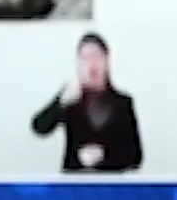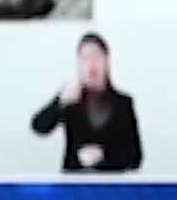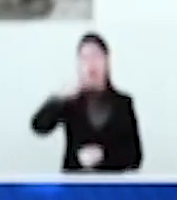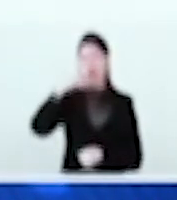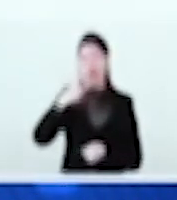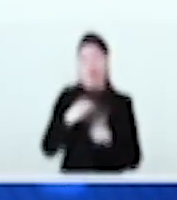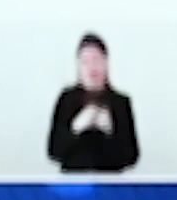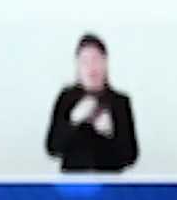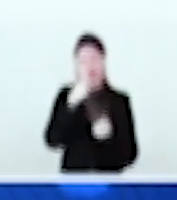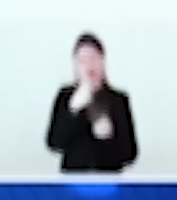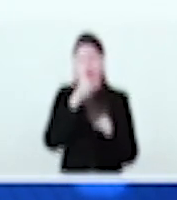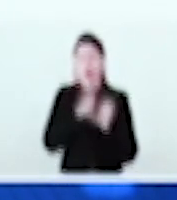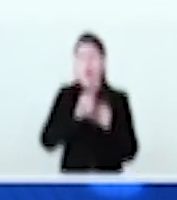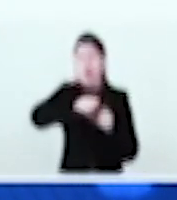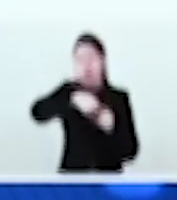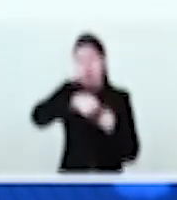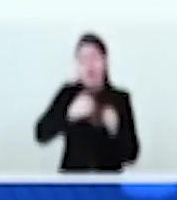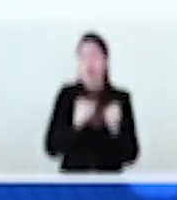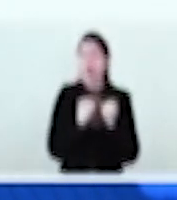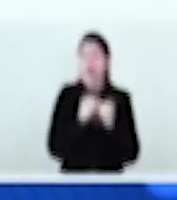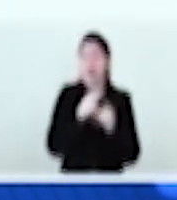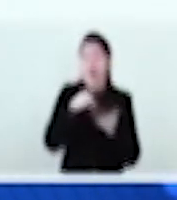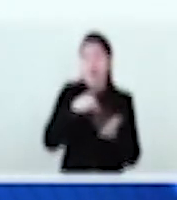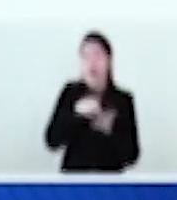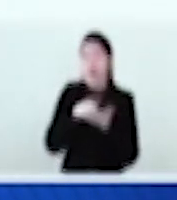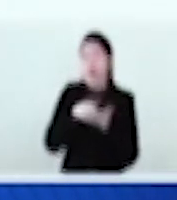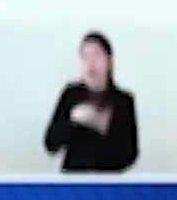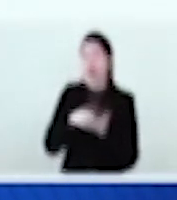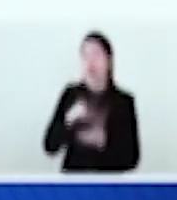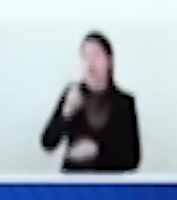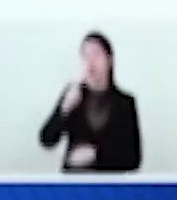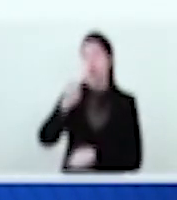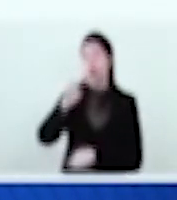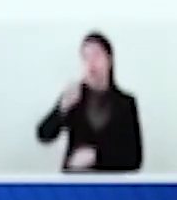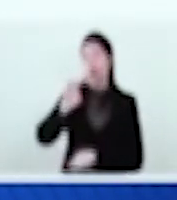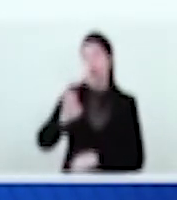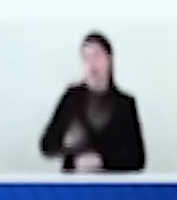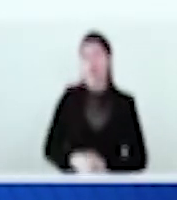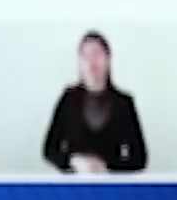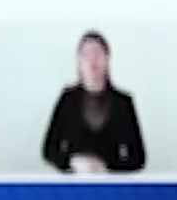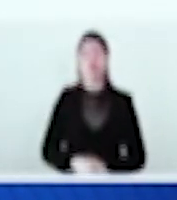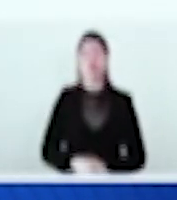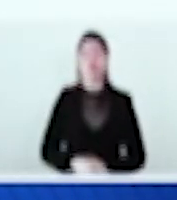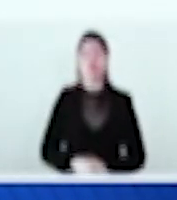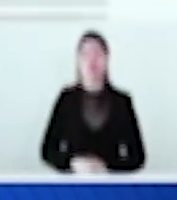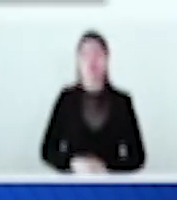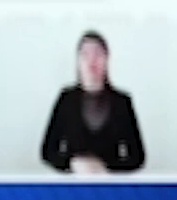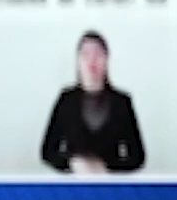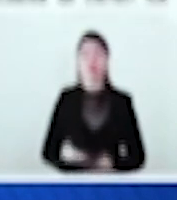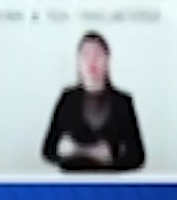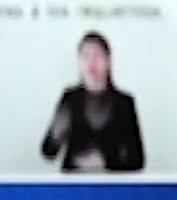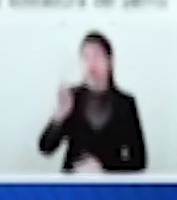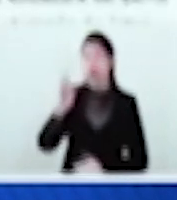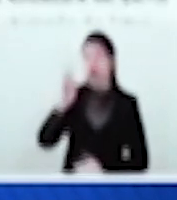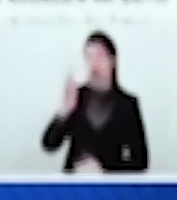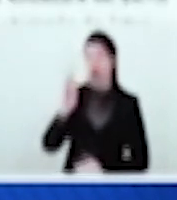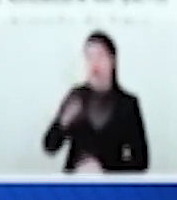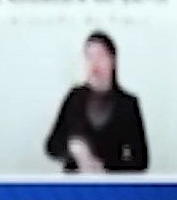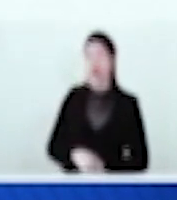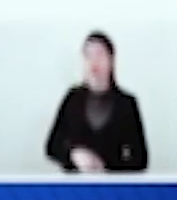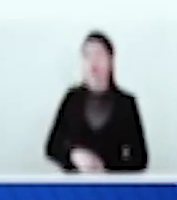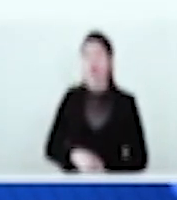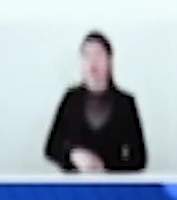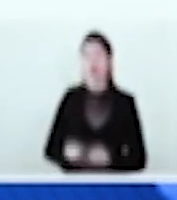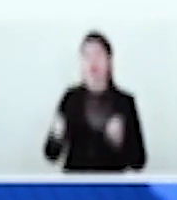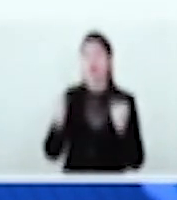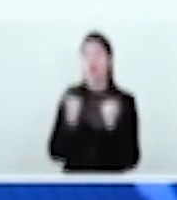todo subterráneo, eran 23 estaciones subterráneas, y luego, precisamente por las prisas y los problemas que se encontraron en los terrenos, empezaron